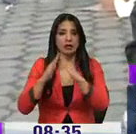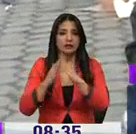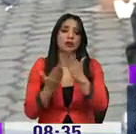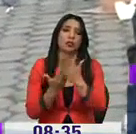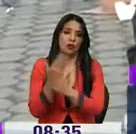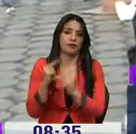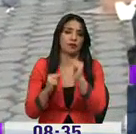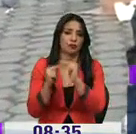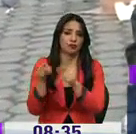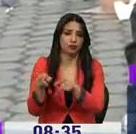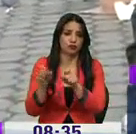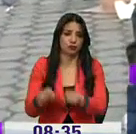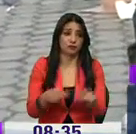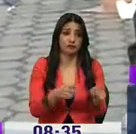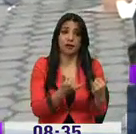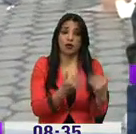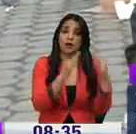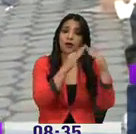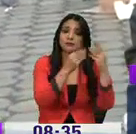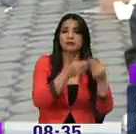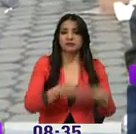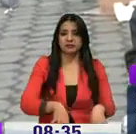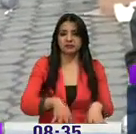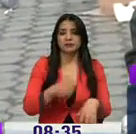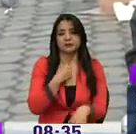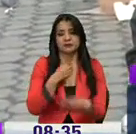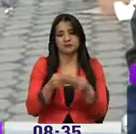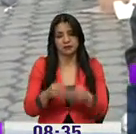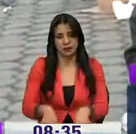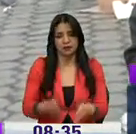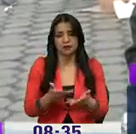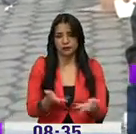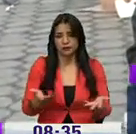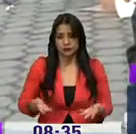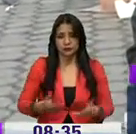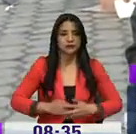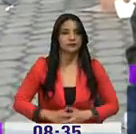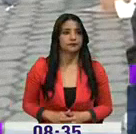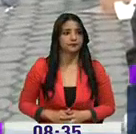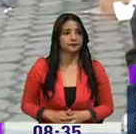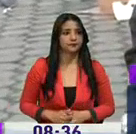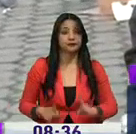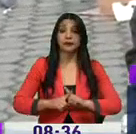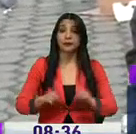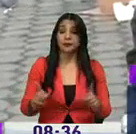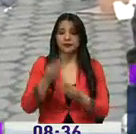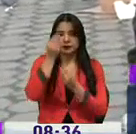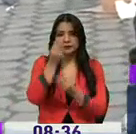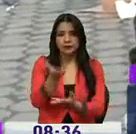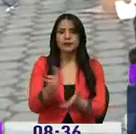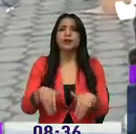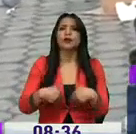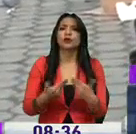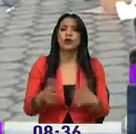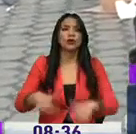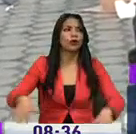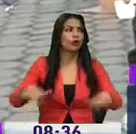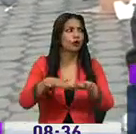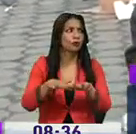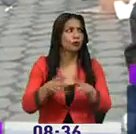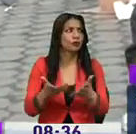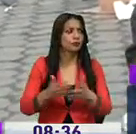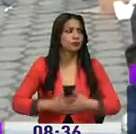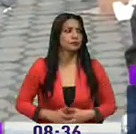que lamentablemente varias de ellas han perdido sus viviendas. Pero para conocer cómo está el panorama, cómo está la